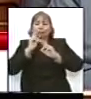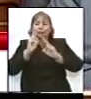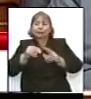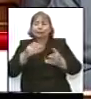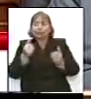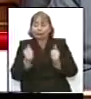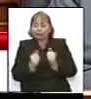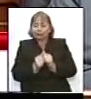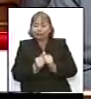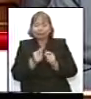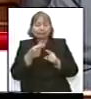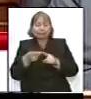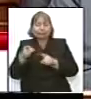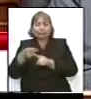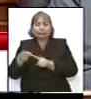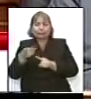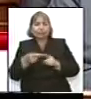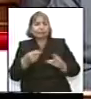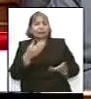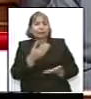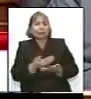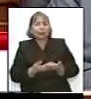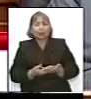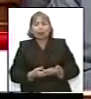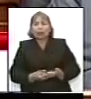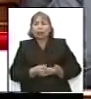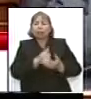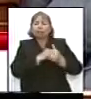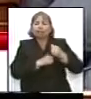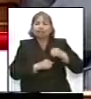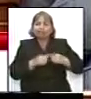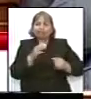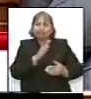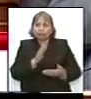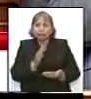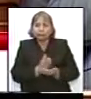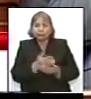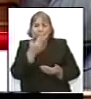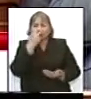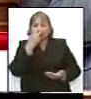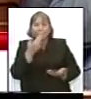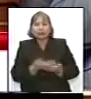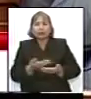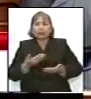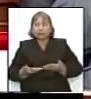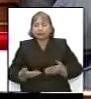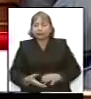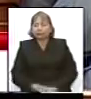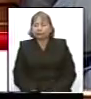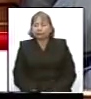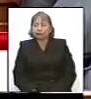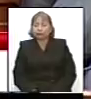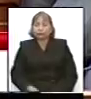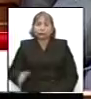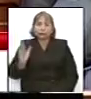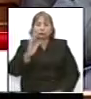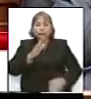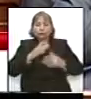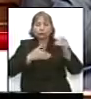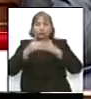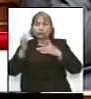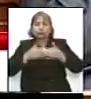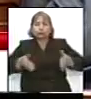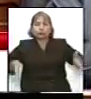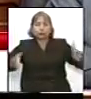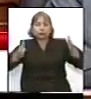de las múltiples intervenciones que ha sufrido, se ha visto afectado en su infraestructura,